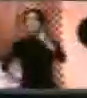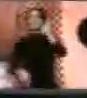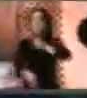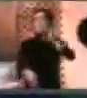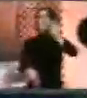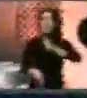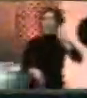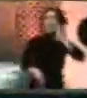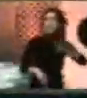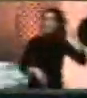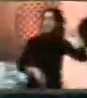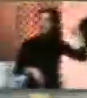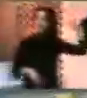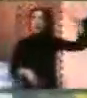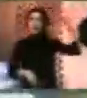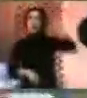escándalos, muchos